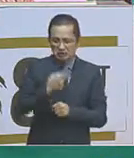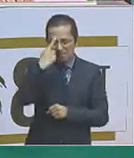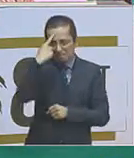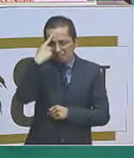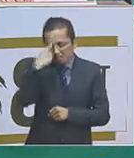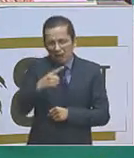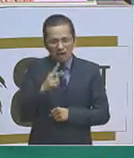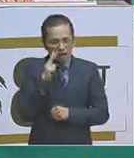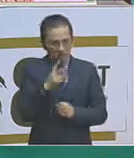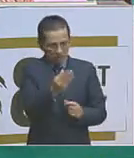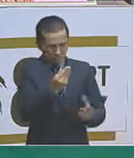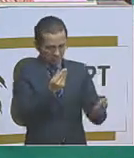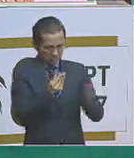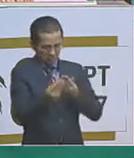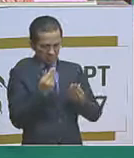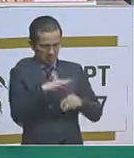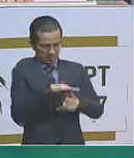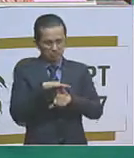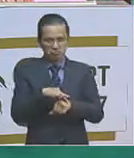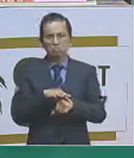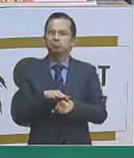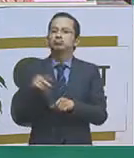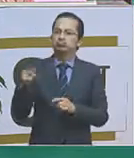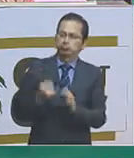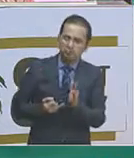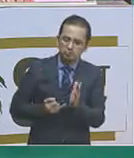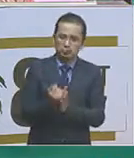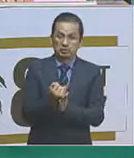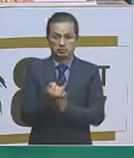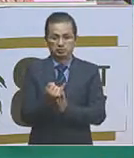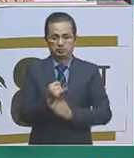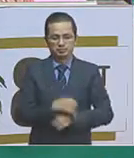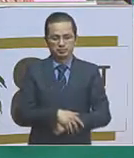expediente y los hechos pongan sobre la mesa